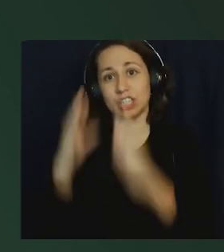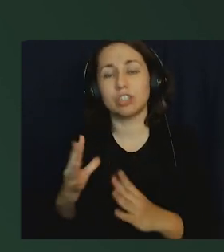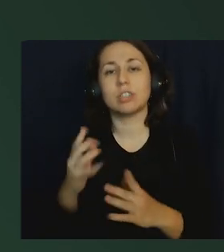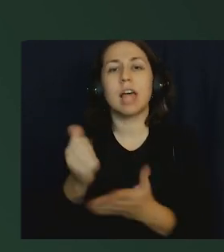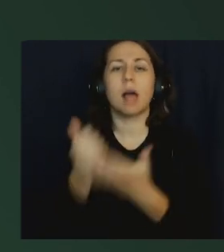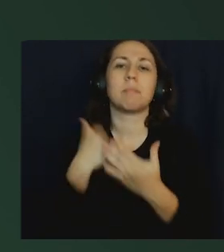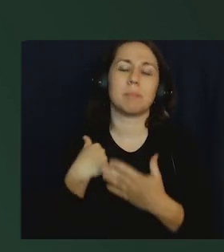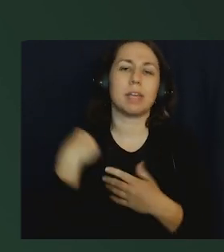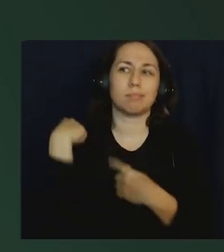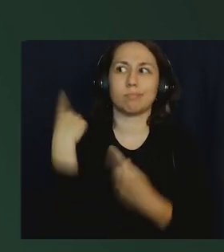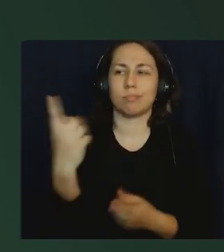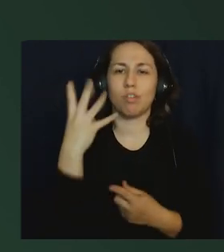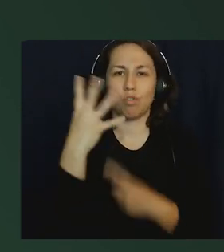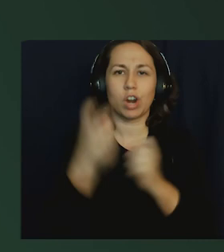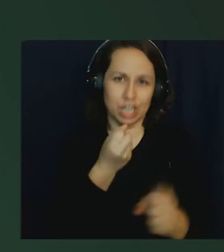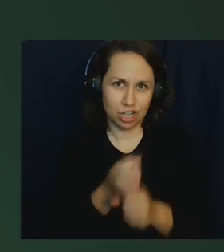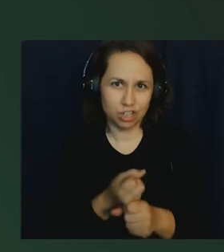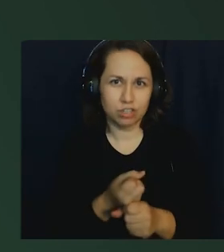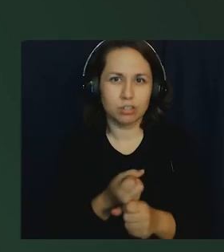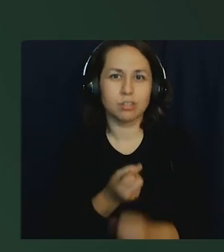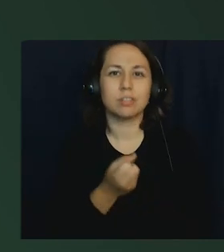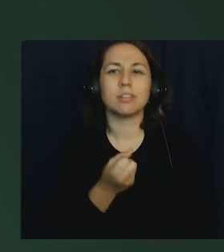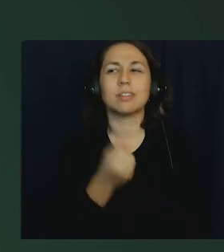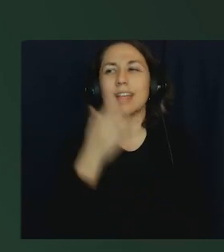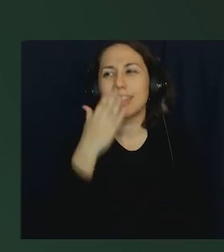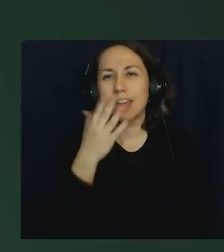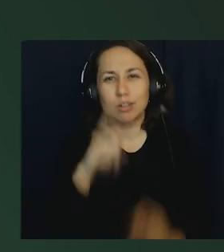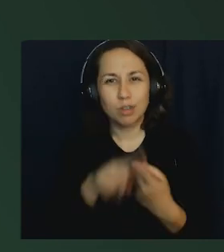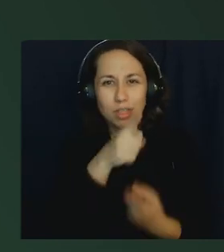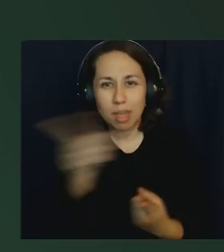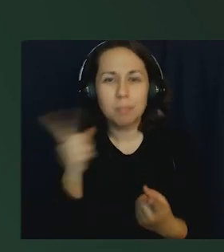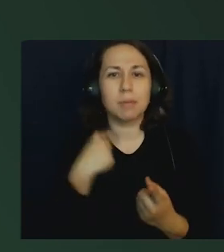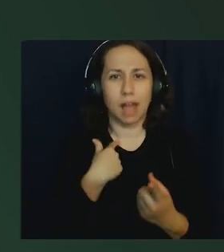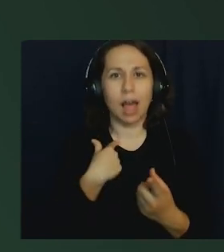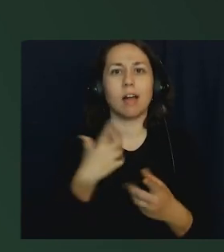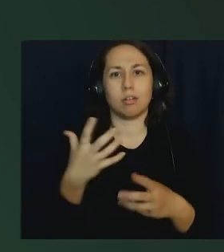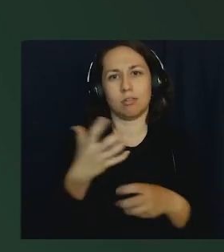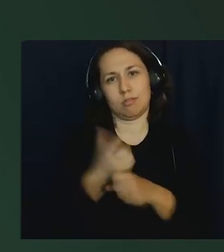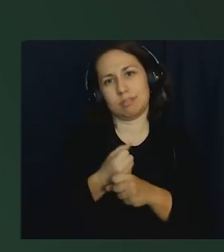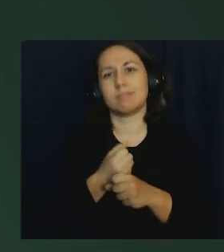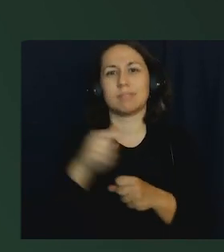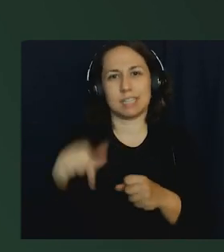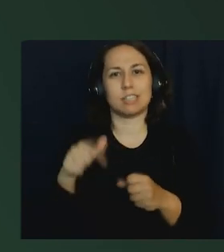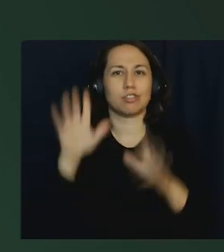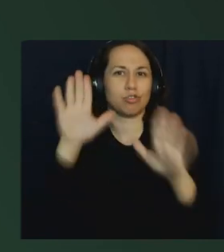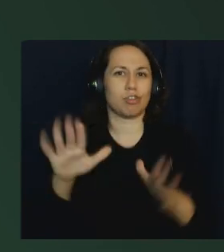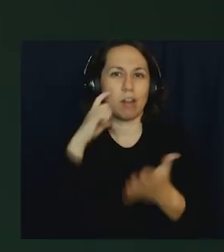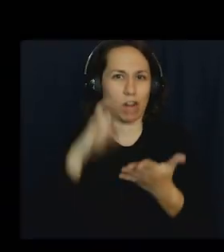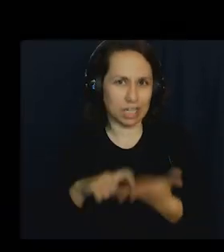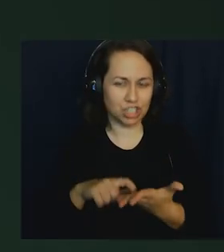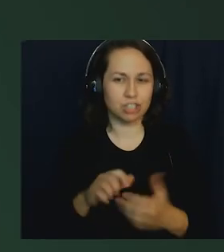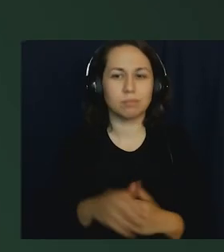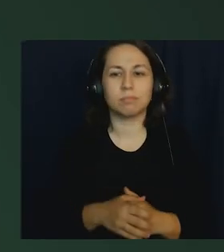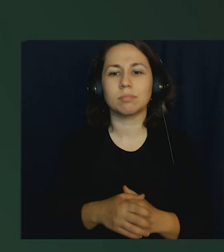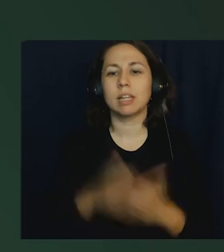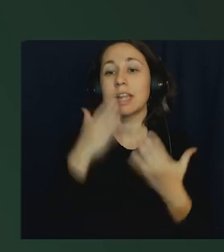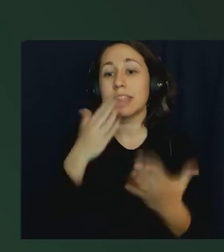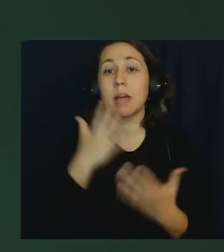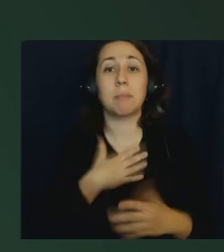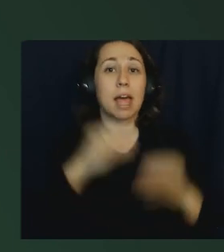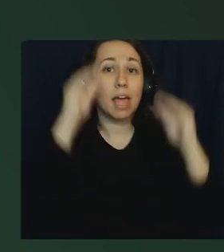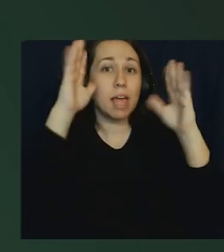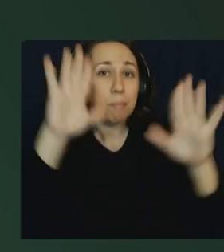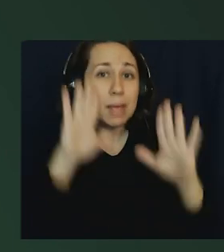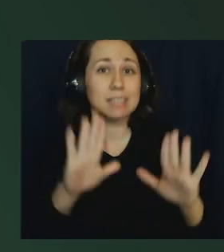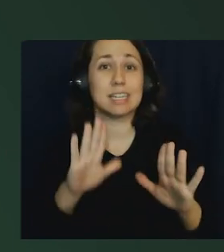por ayudarme en estos últimos 4 años. Gracias a ellos puedo recibir este enorme reconocimiento. Quiero agradecer